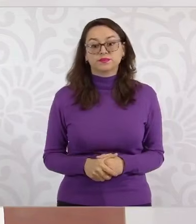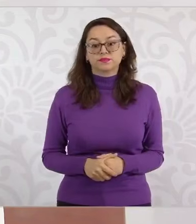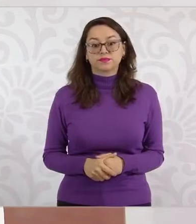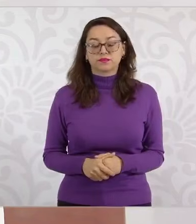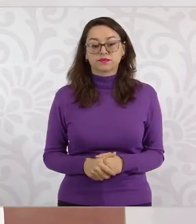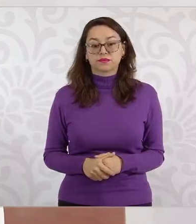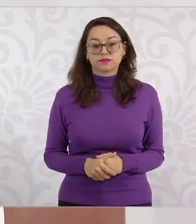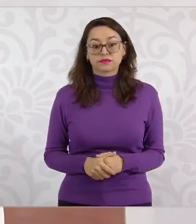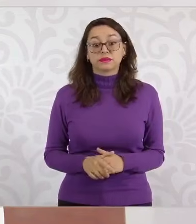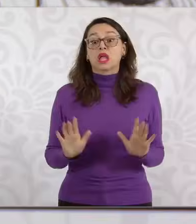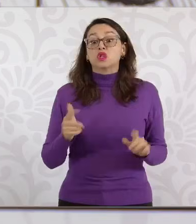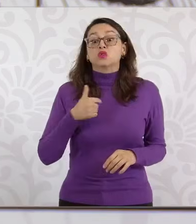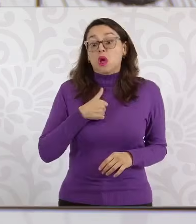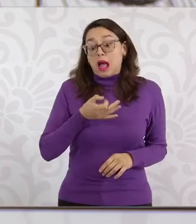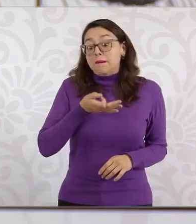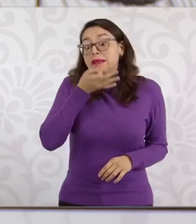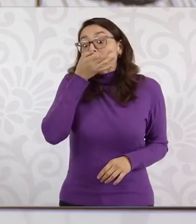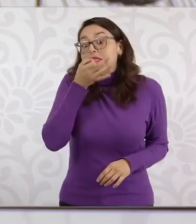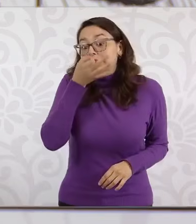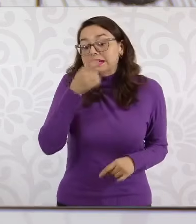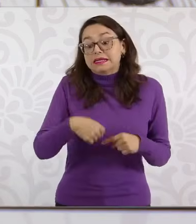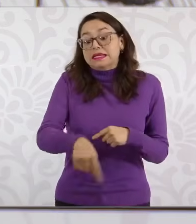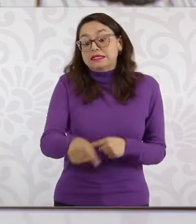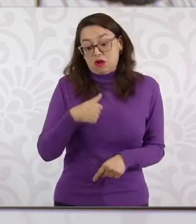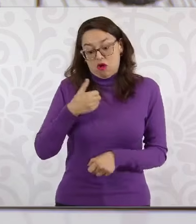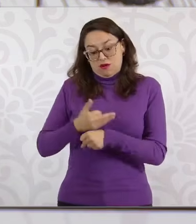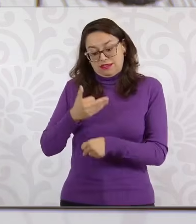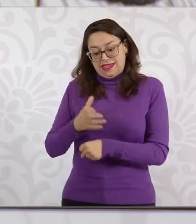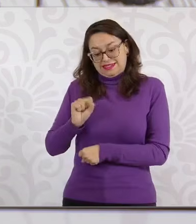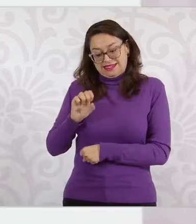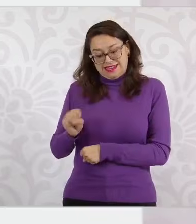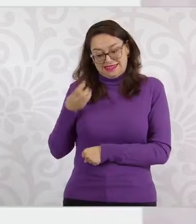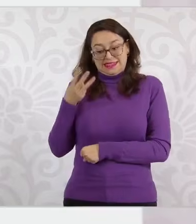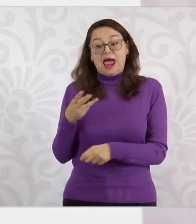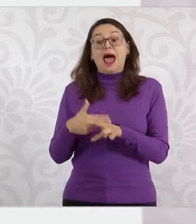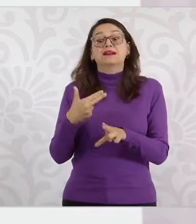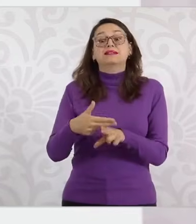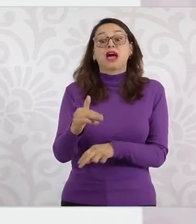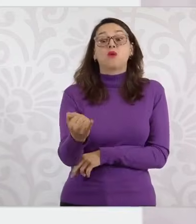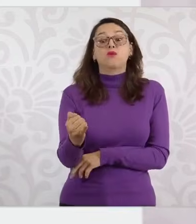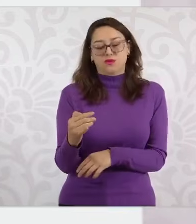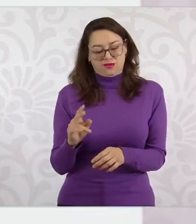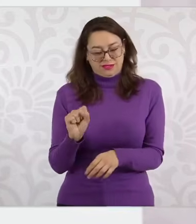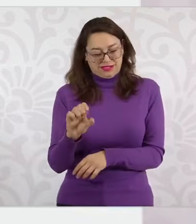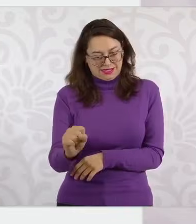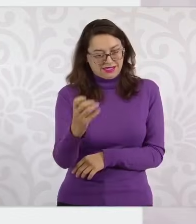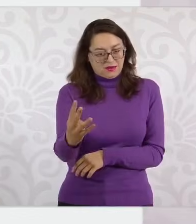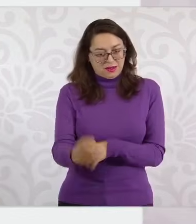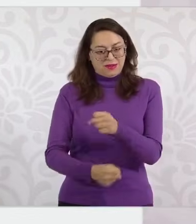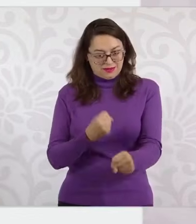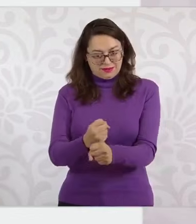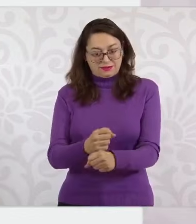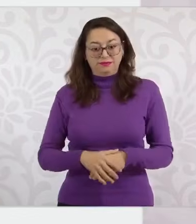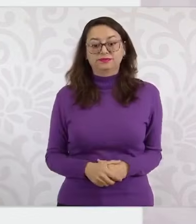Bueno, yo apenas voy a cumplir 64. Tengo 63, el 24 de junio cumplo 64. 64 años